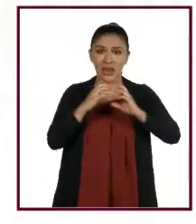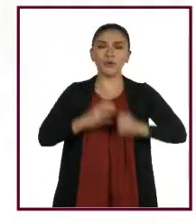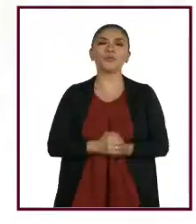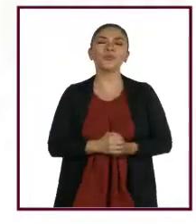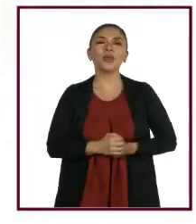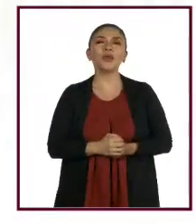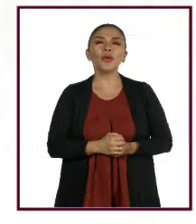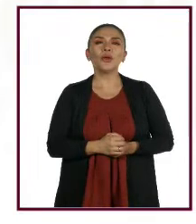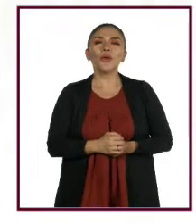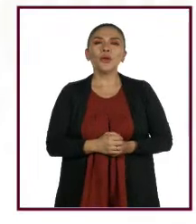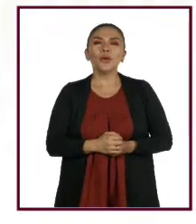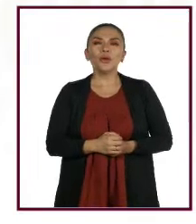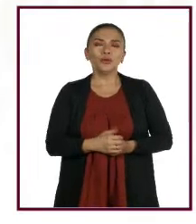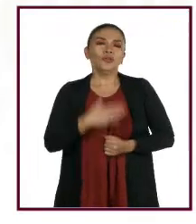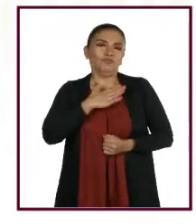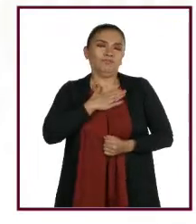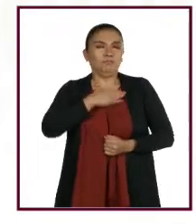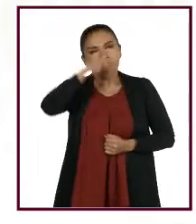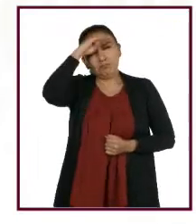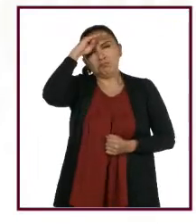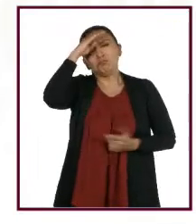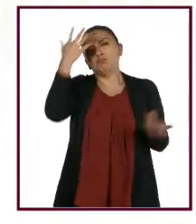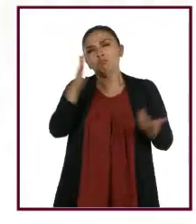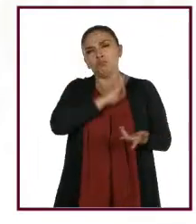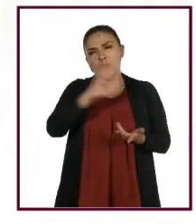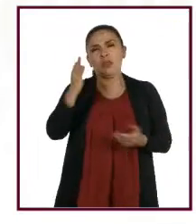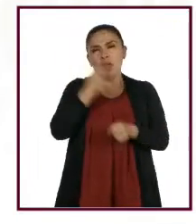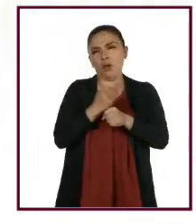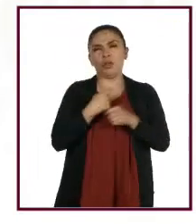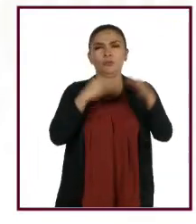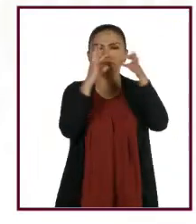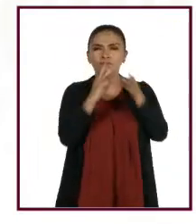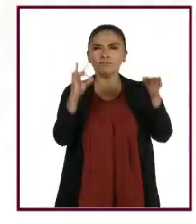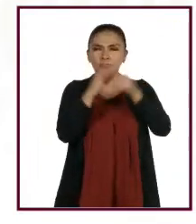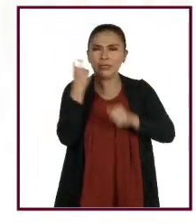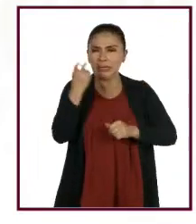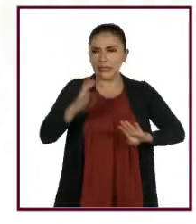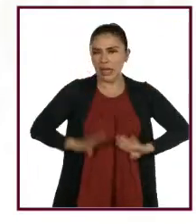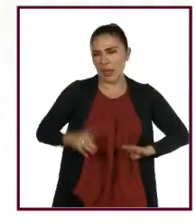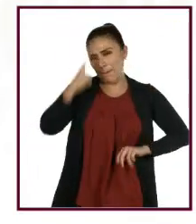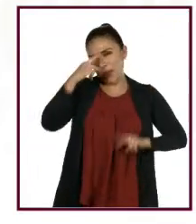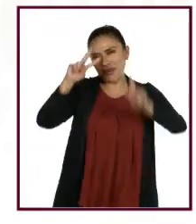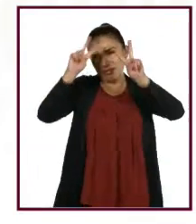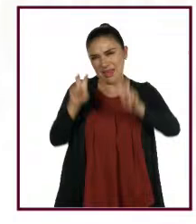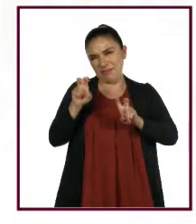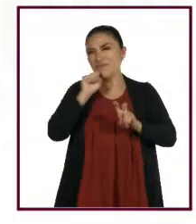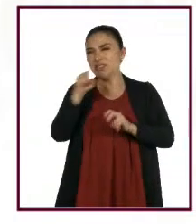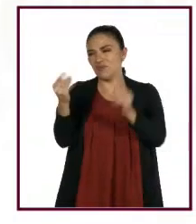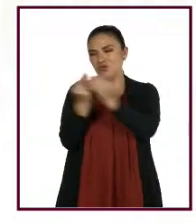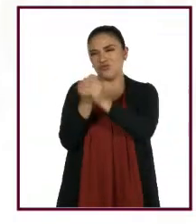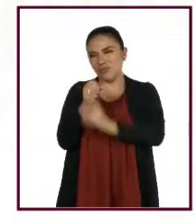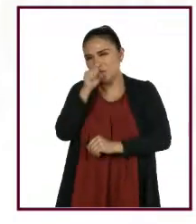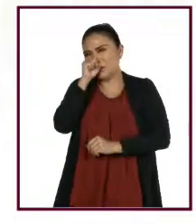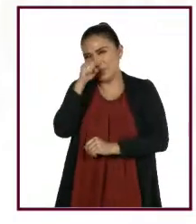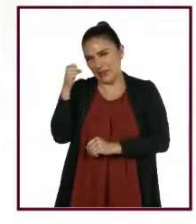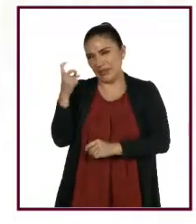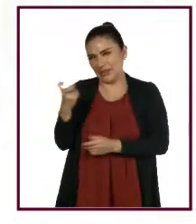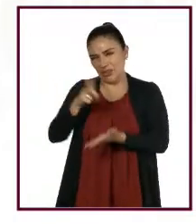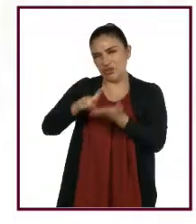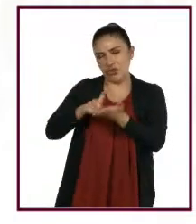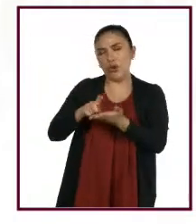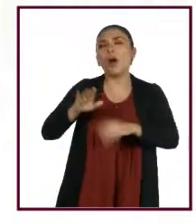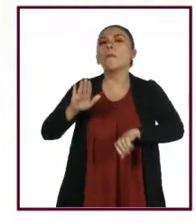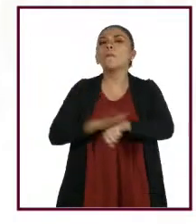tomé la libertad justamente de explicar esta situación dentro del tema de los inhalables. ¿Por qué? Porque